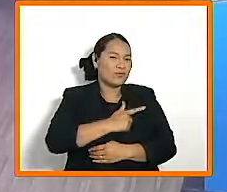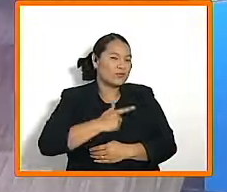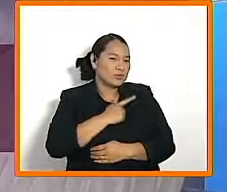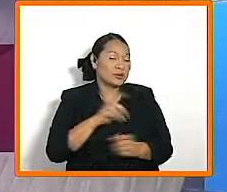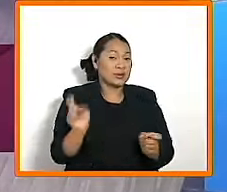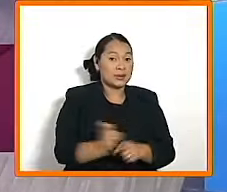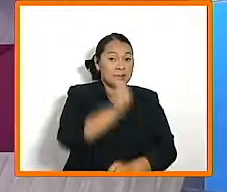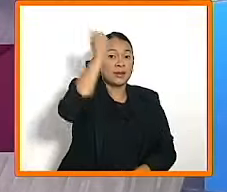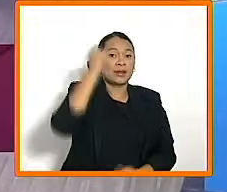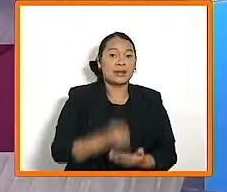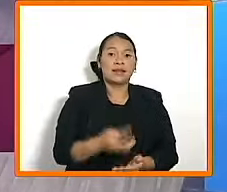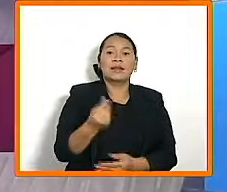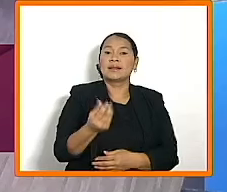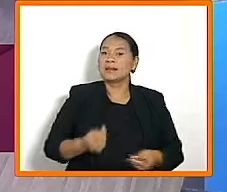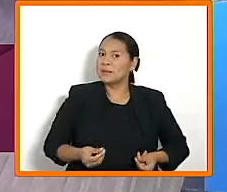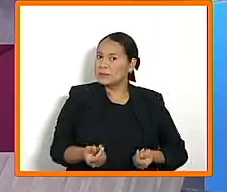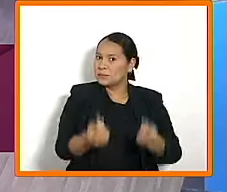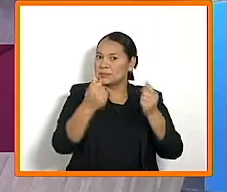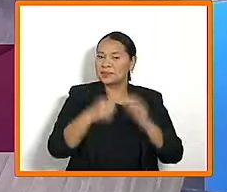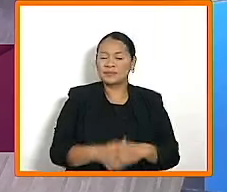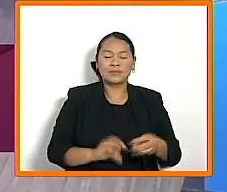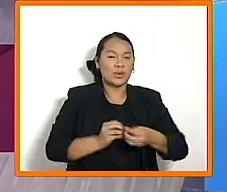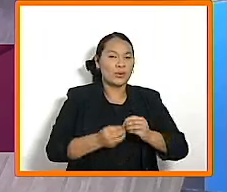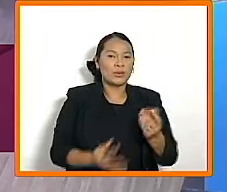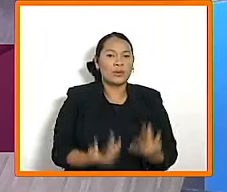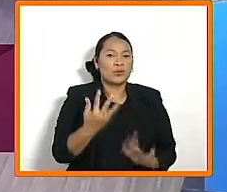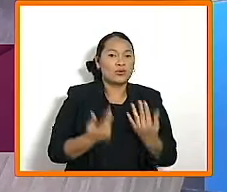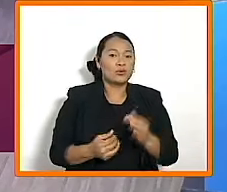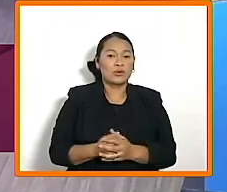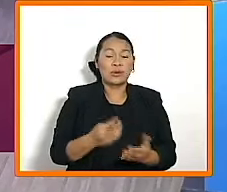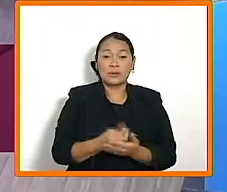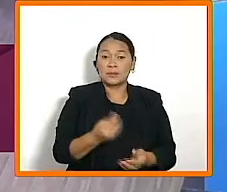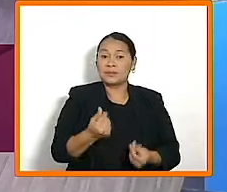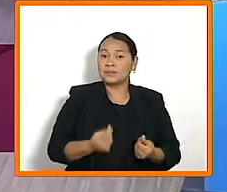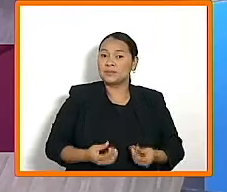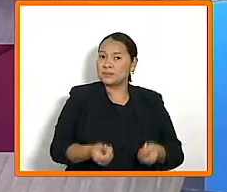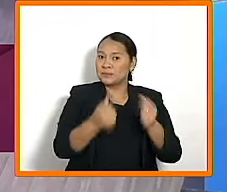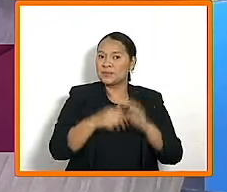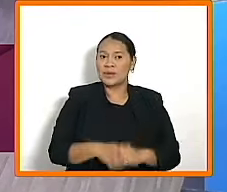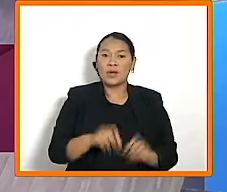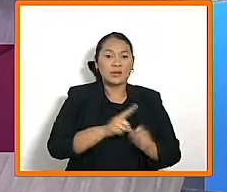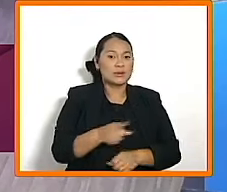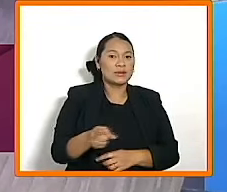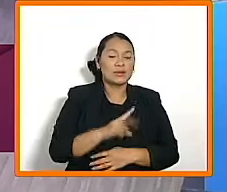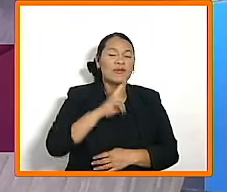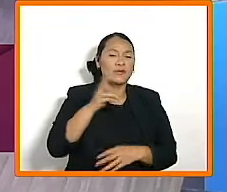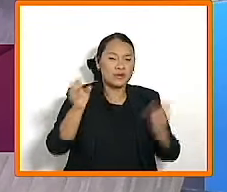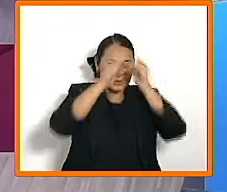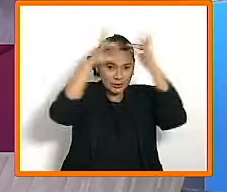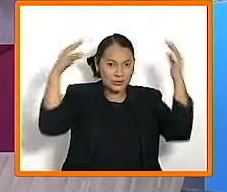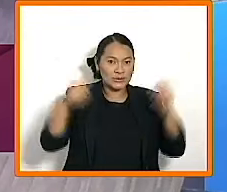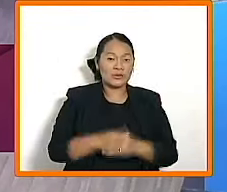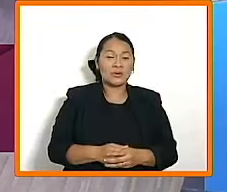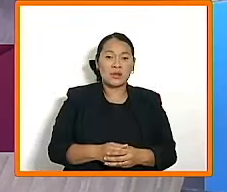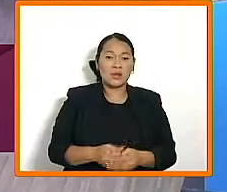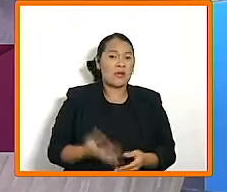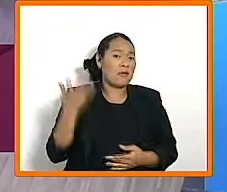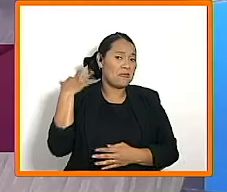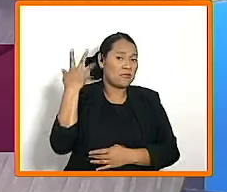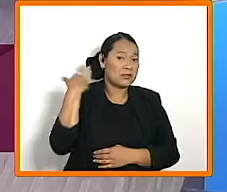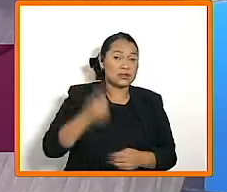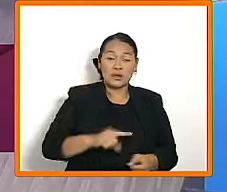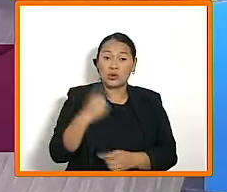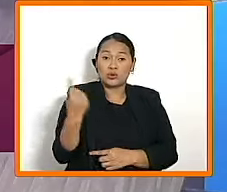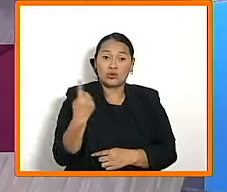dinero al instante y es que con números en fuego de instacash lo podés hacer realidad la dinámica es s sencilla y es que solo debes coincidir tus